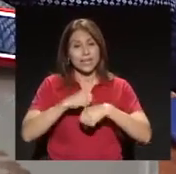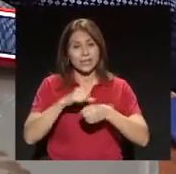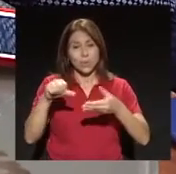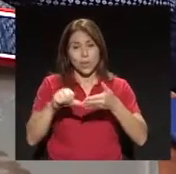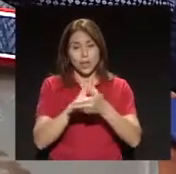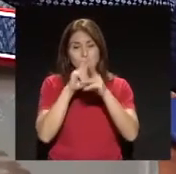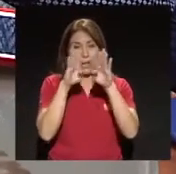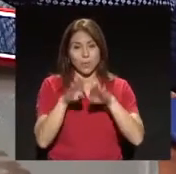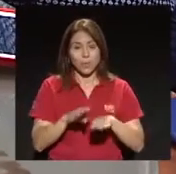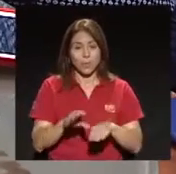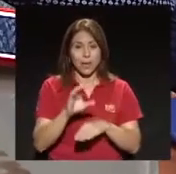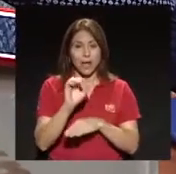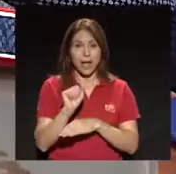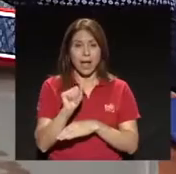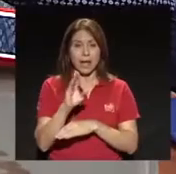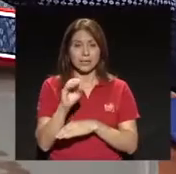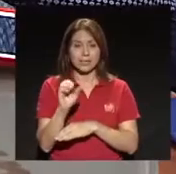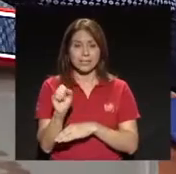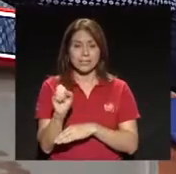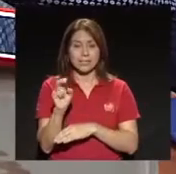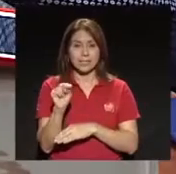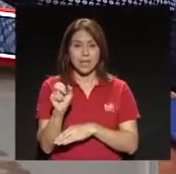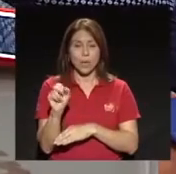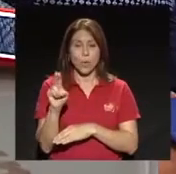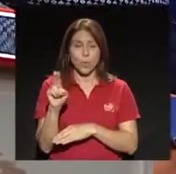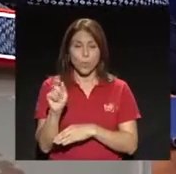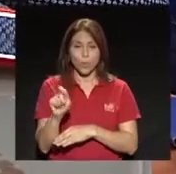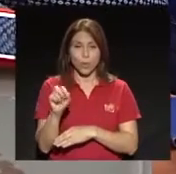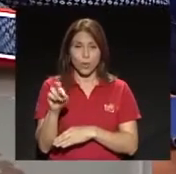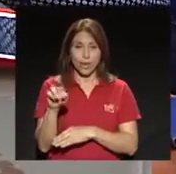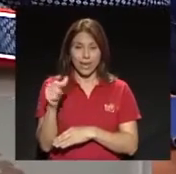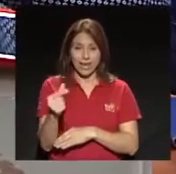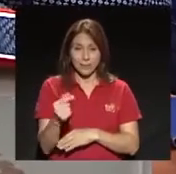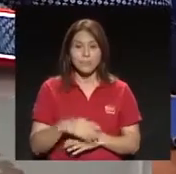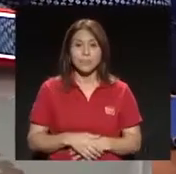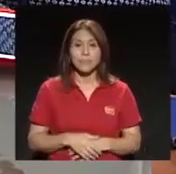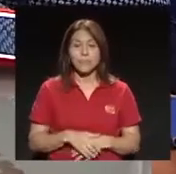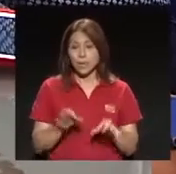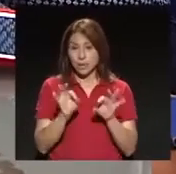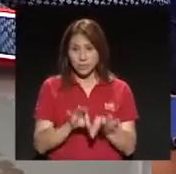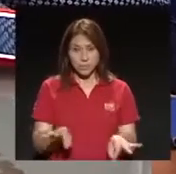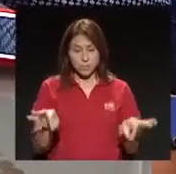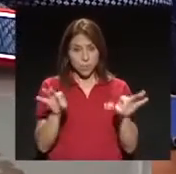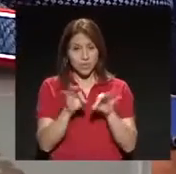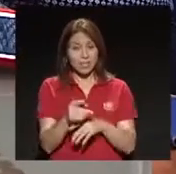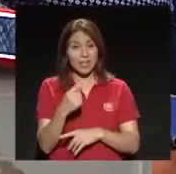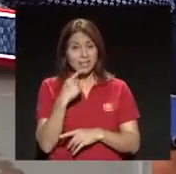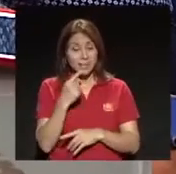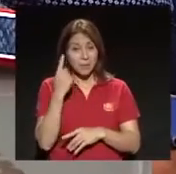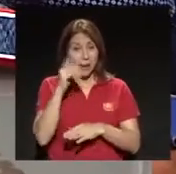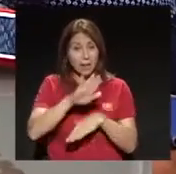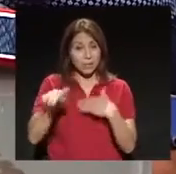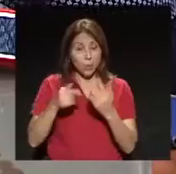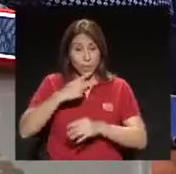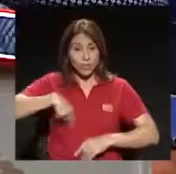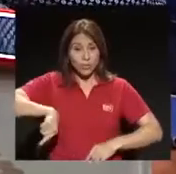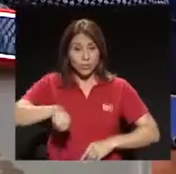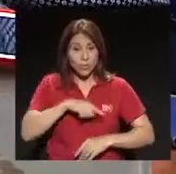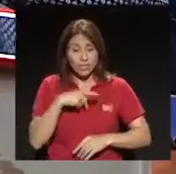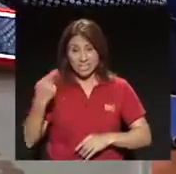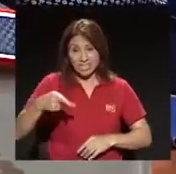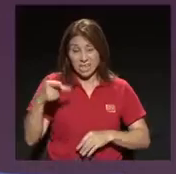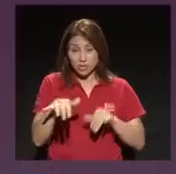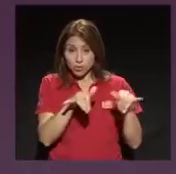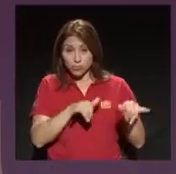es accessnow.org. Es importante aclarar que los riesgos no son los mismos para todas nosotras, ¿verdad? Entonces es